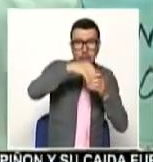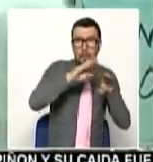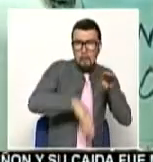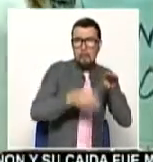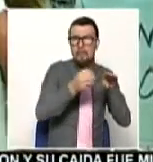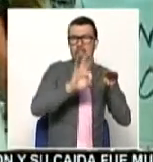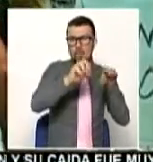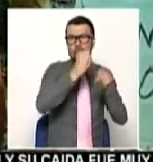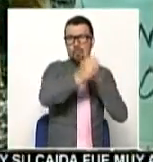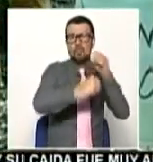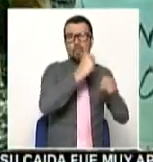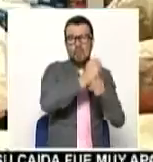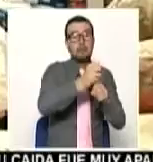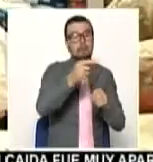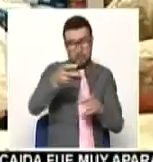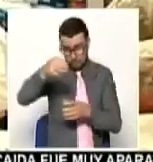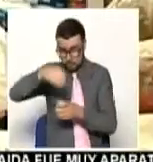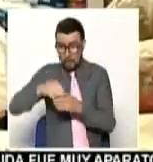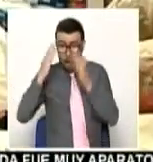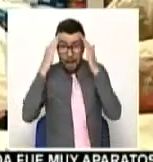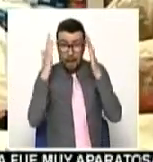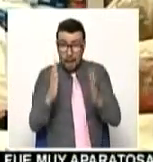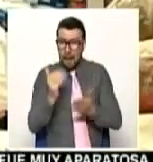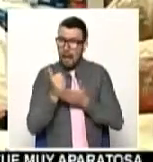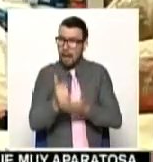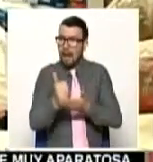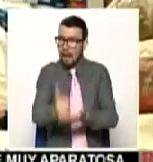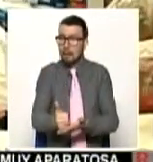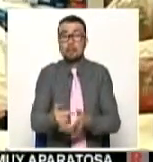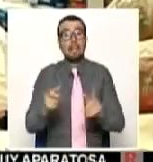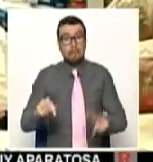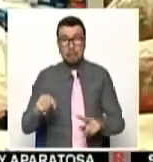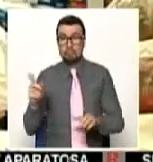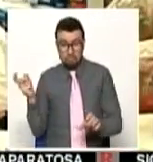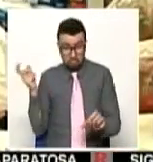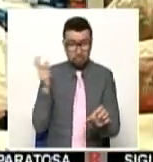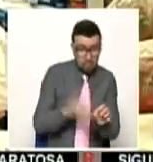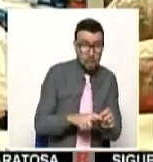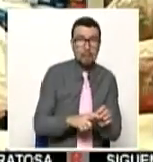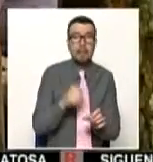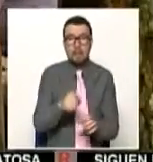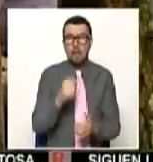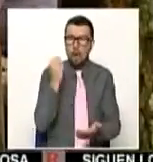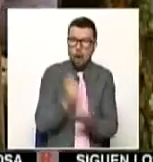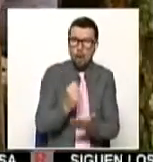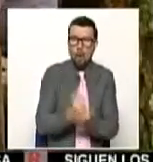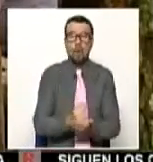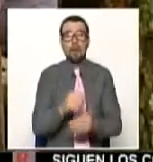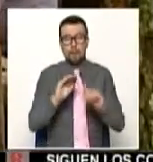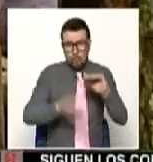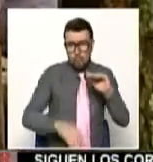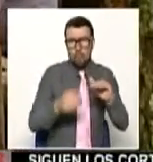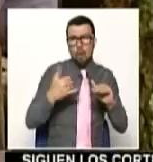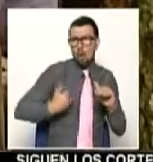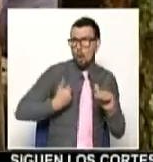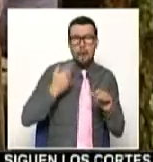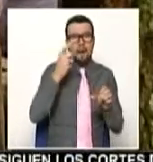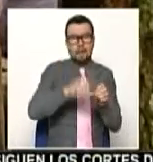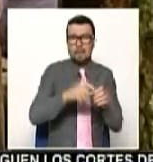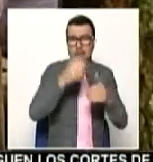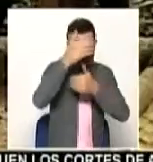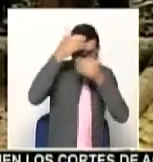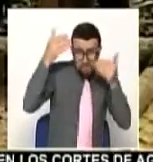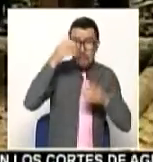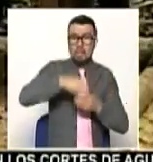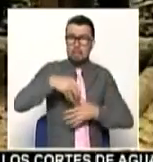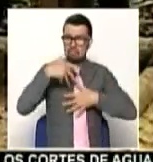aquellos guerrilleros que fueron reclutados siendo menores de edad. Ellos también son considerados víctimas del conflicto armado. Nosotros tenemos desde